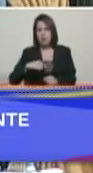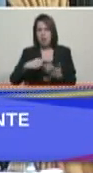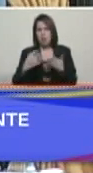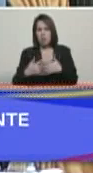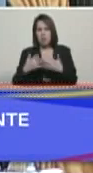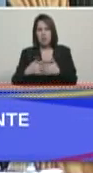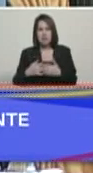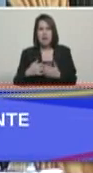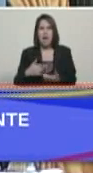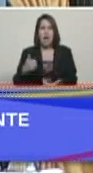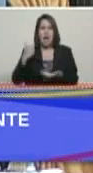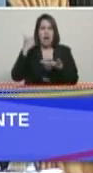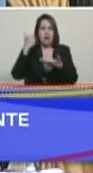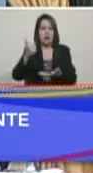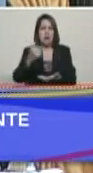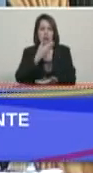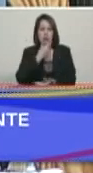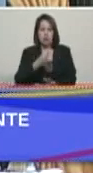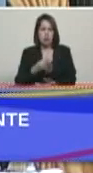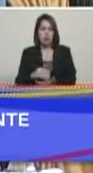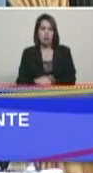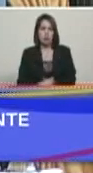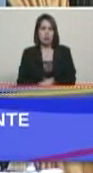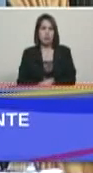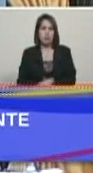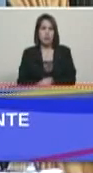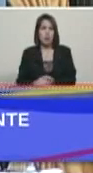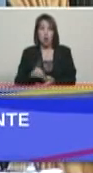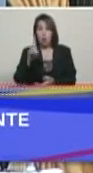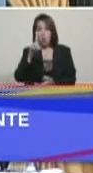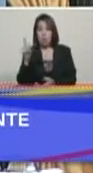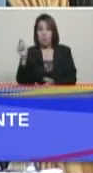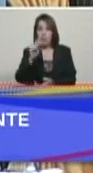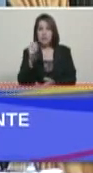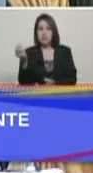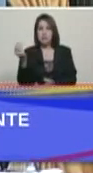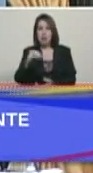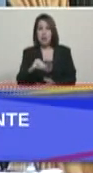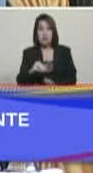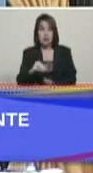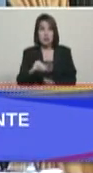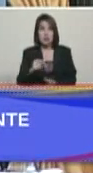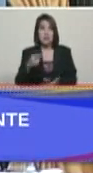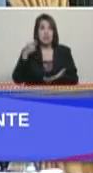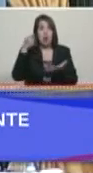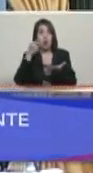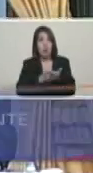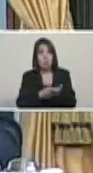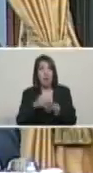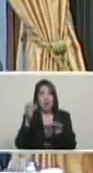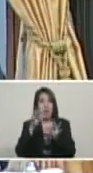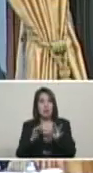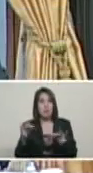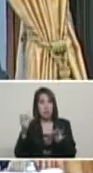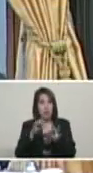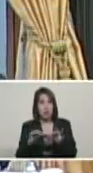Los aguinaldos, pues, bolivarianos. Le voy a dar un mes más y se los voy a pagar en Petro.